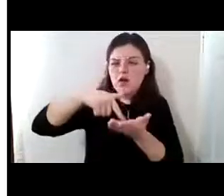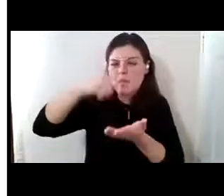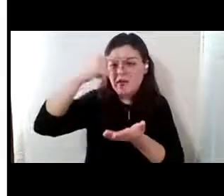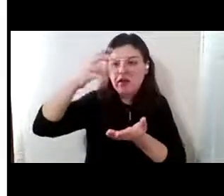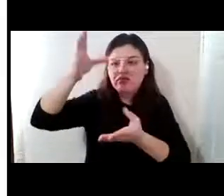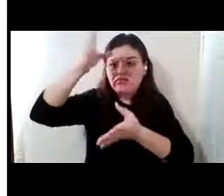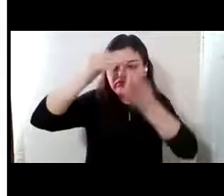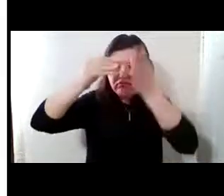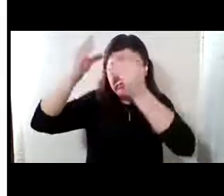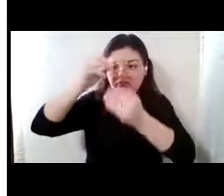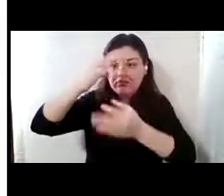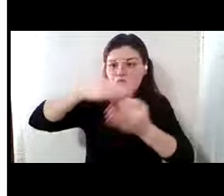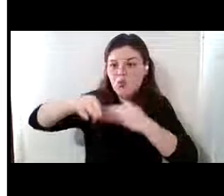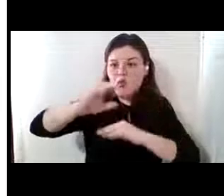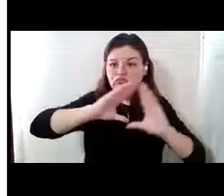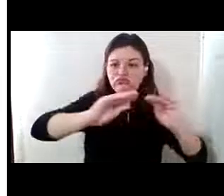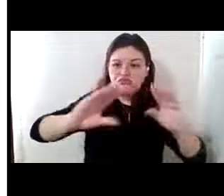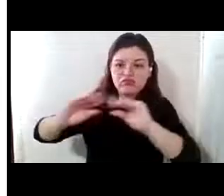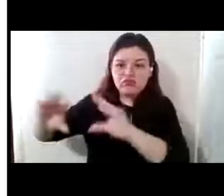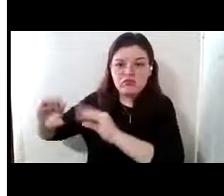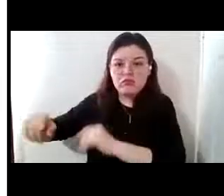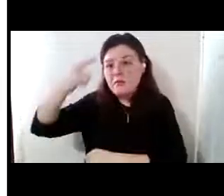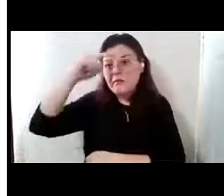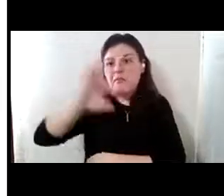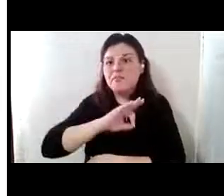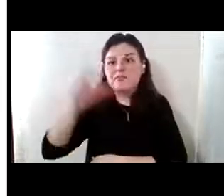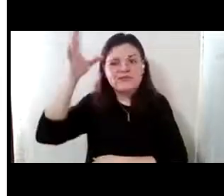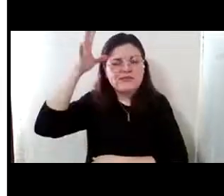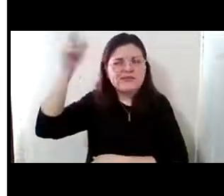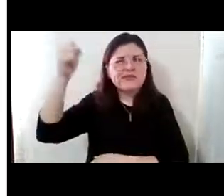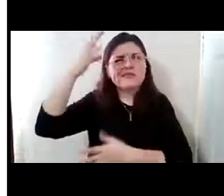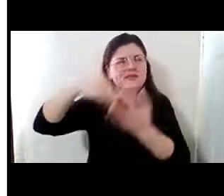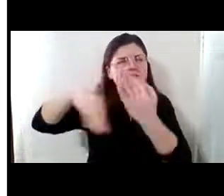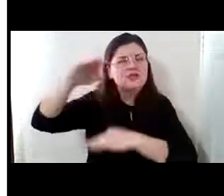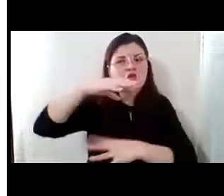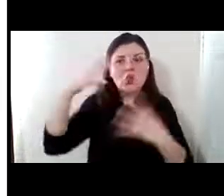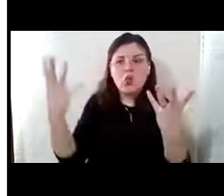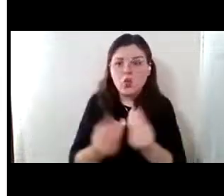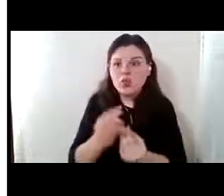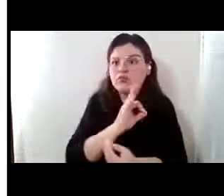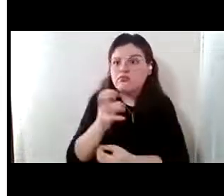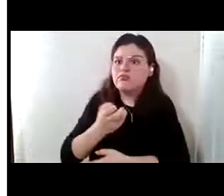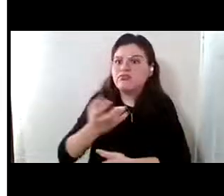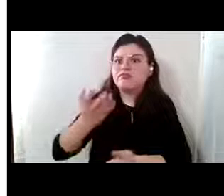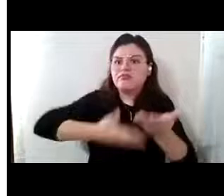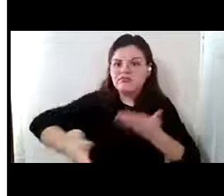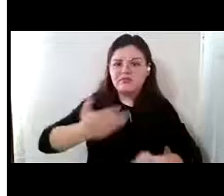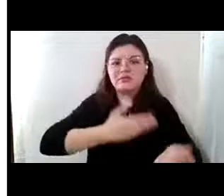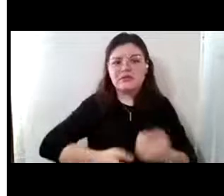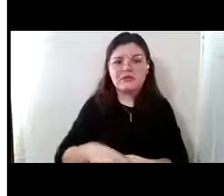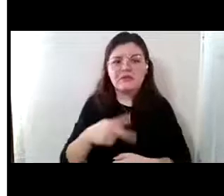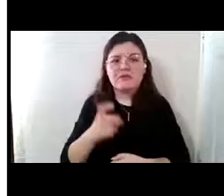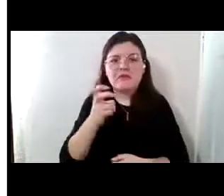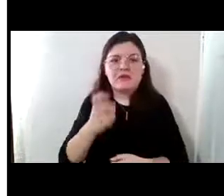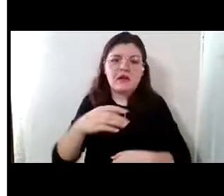de otros y construir significados juntos. Entonces, aquí Aida está apostando por lo maravilloso que es el poder compartir